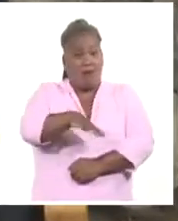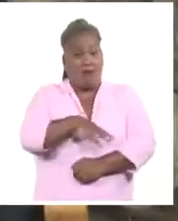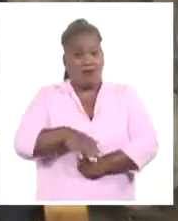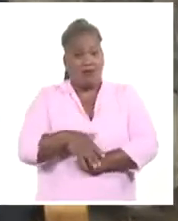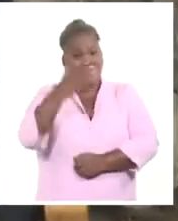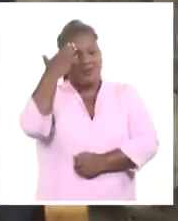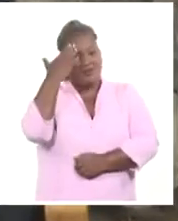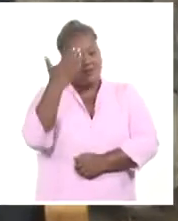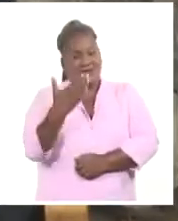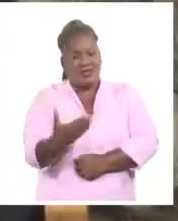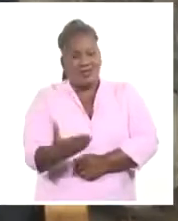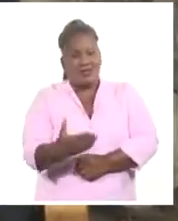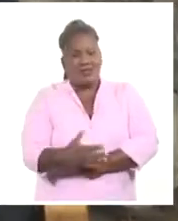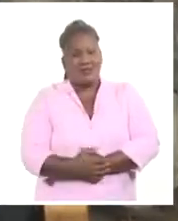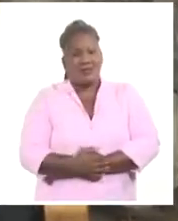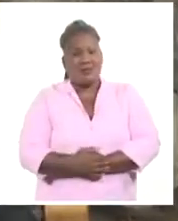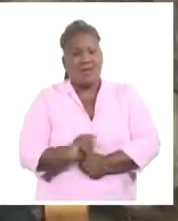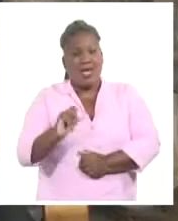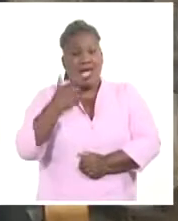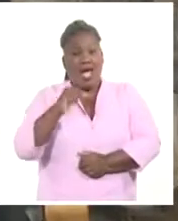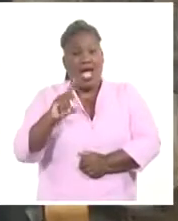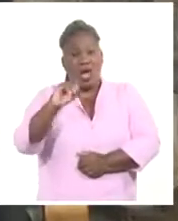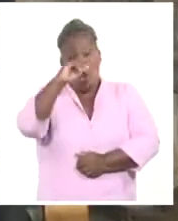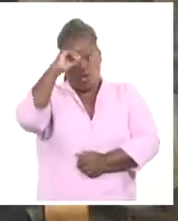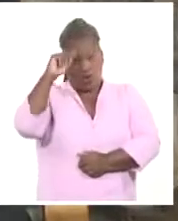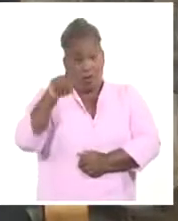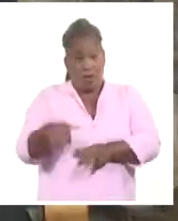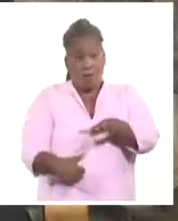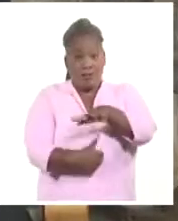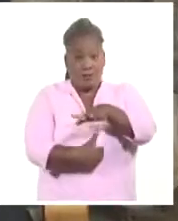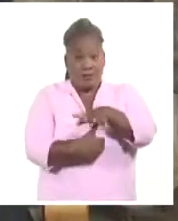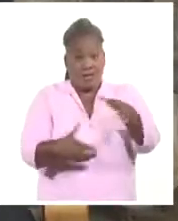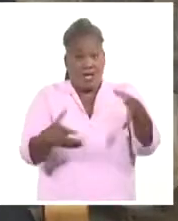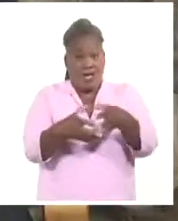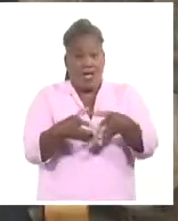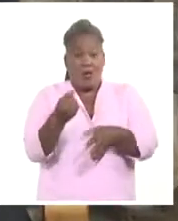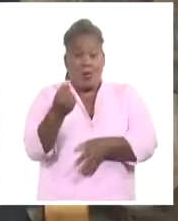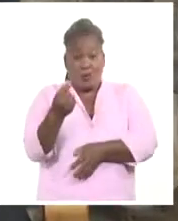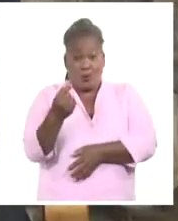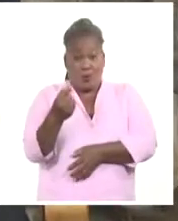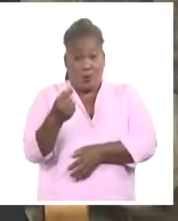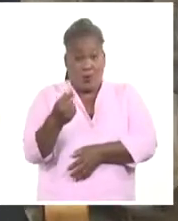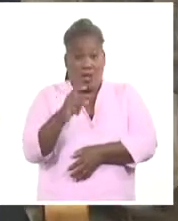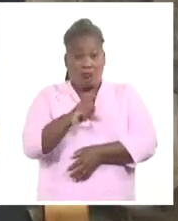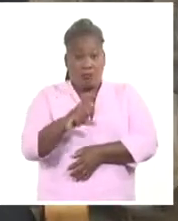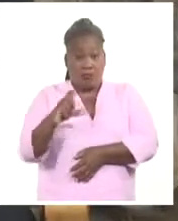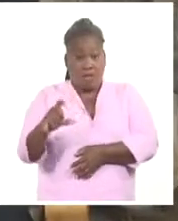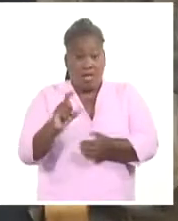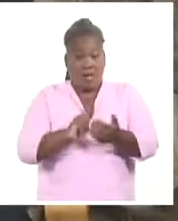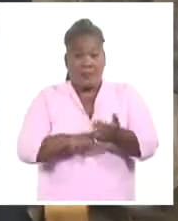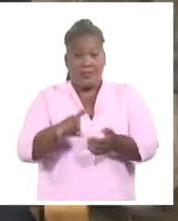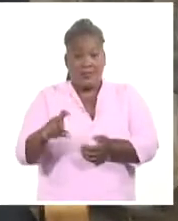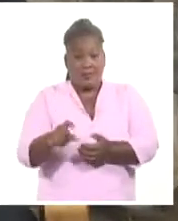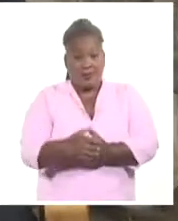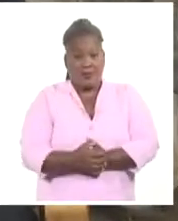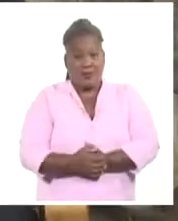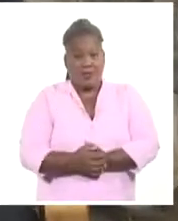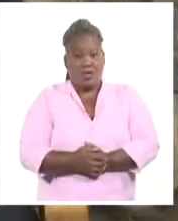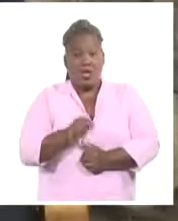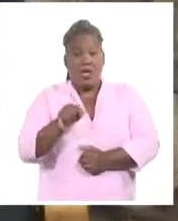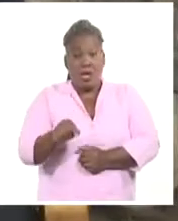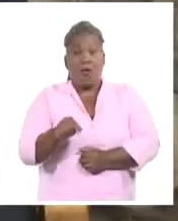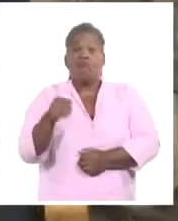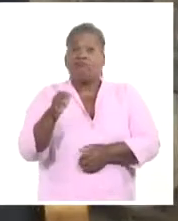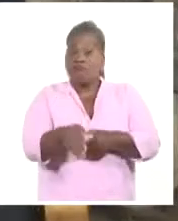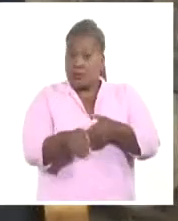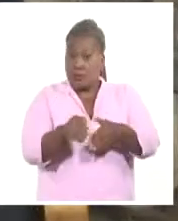Muchísimas gracias a Carlos César Torres, quien es presidente de la Comisión Económica del Comité Central, presente en este cuarto